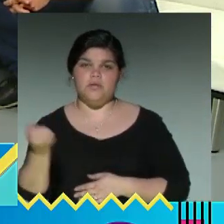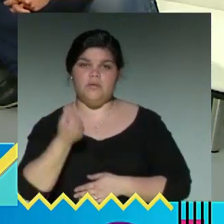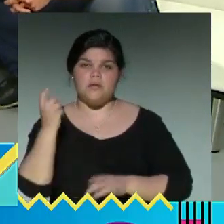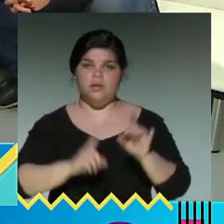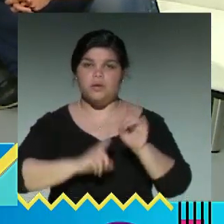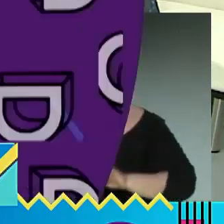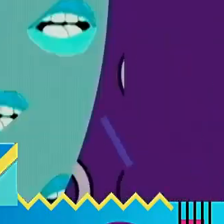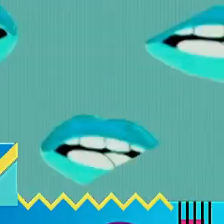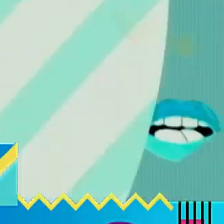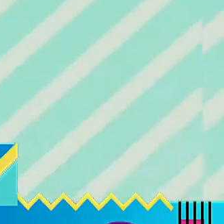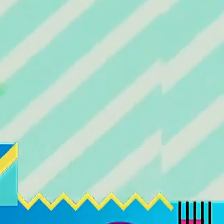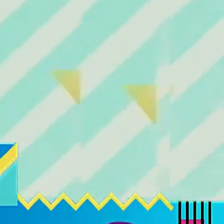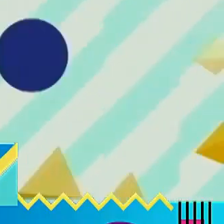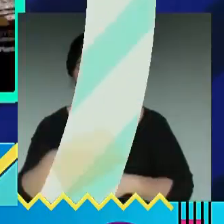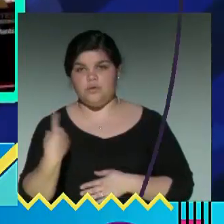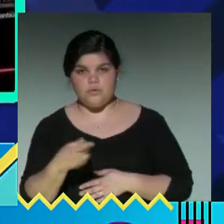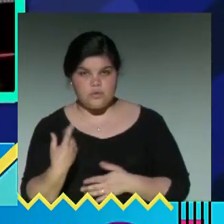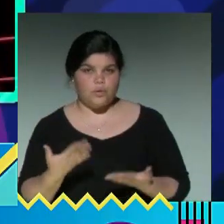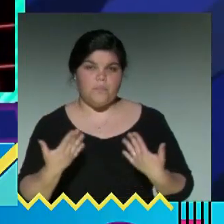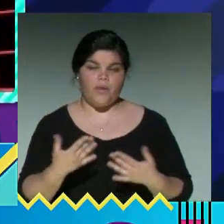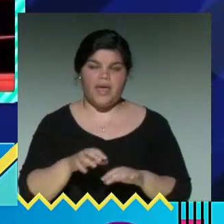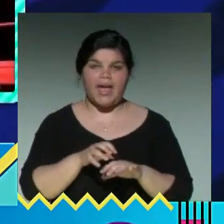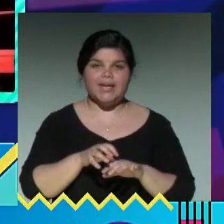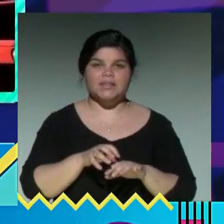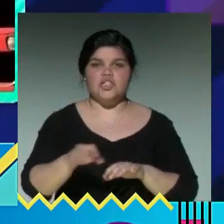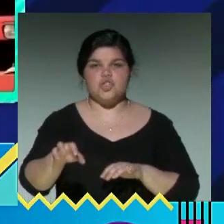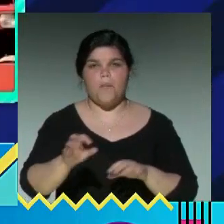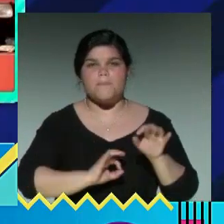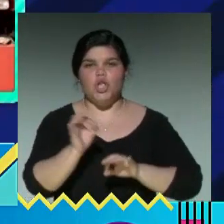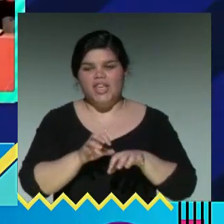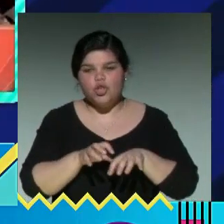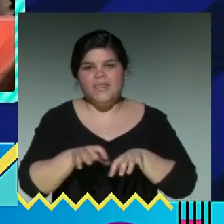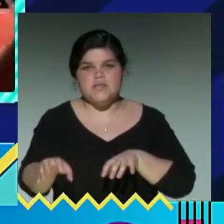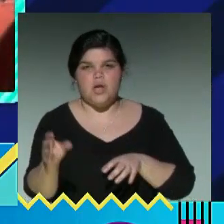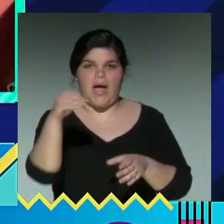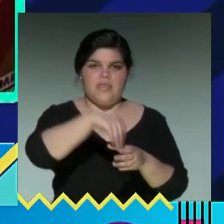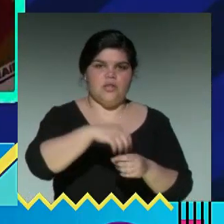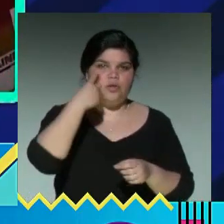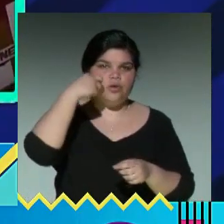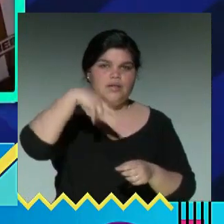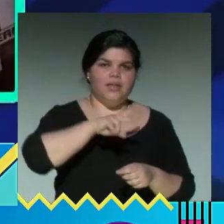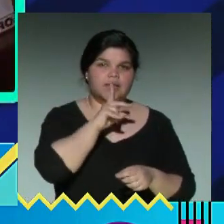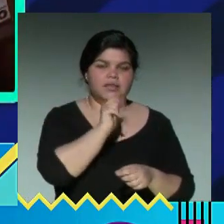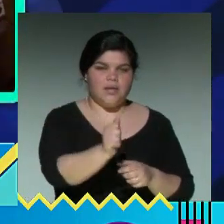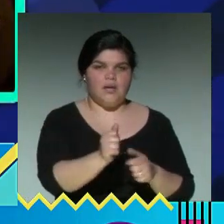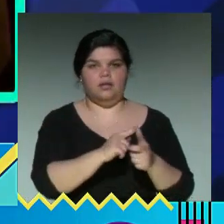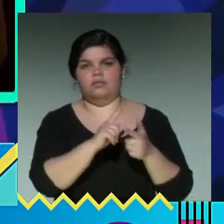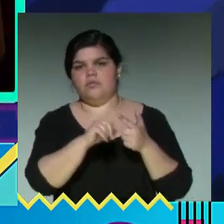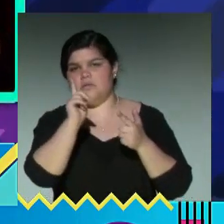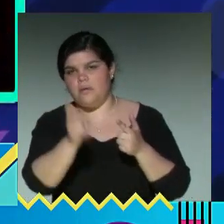distintas situaciones de extensionistas que trabajan en el INTA, extensionistas que trabajan en la